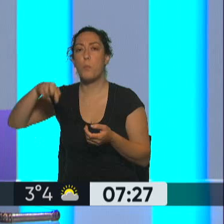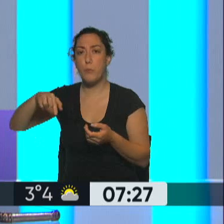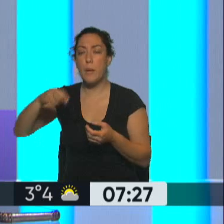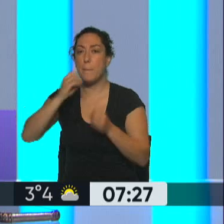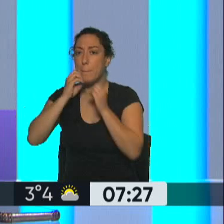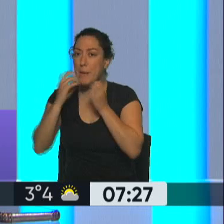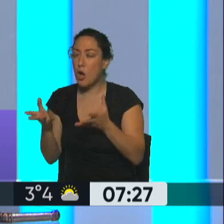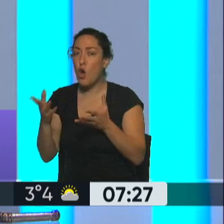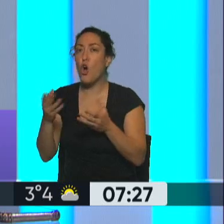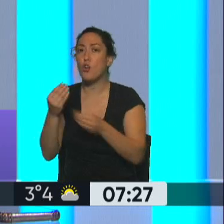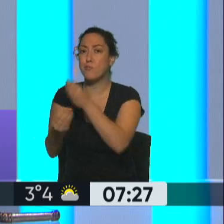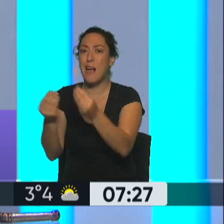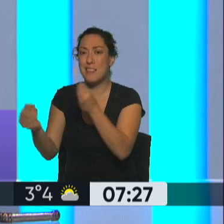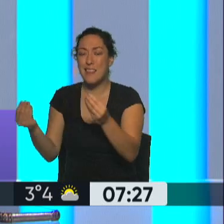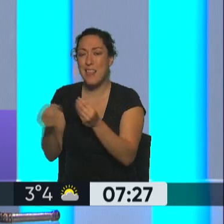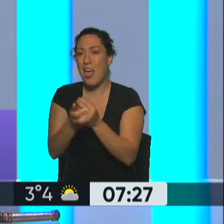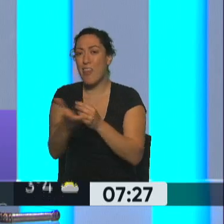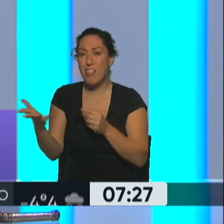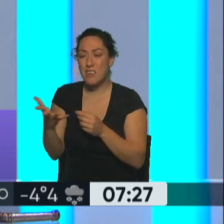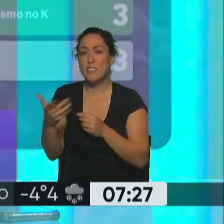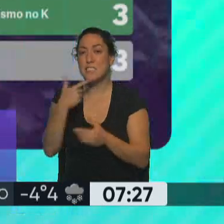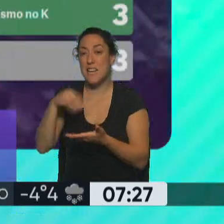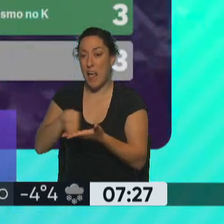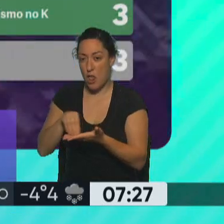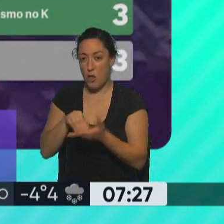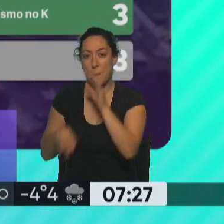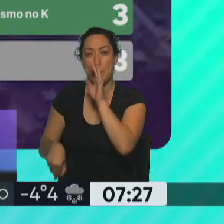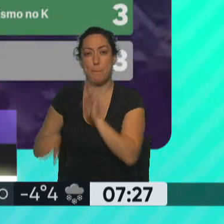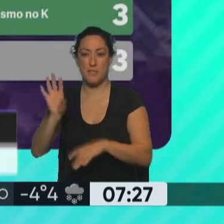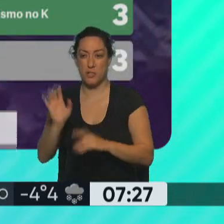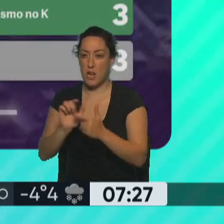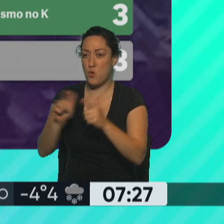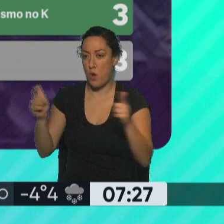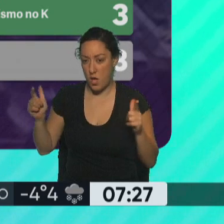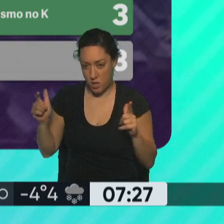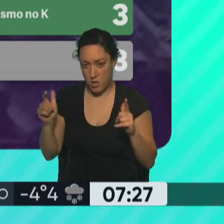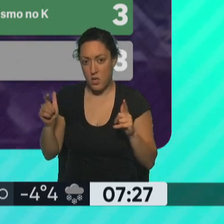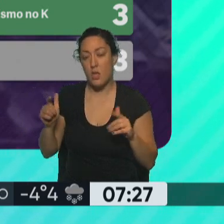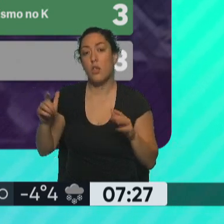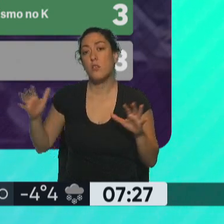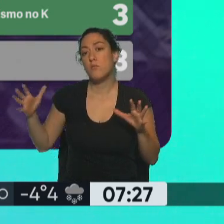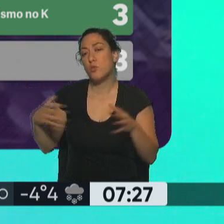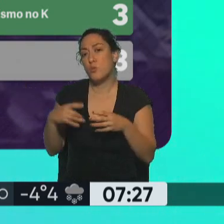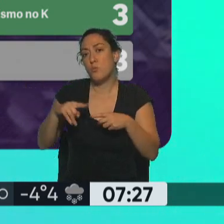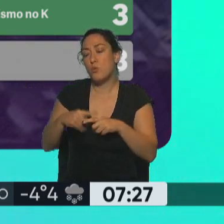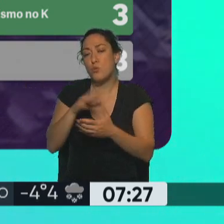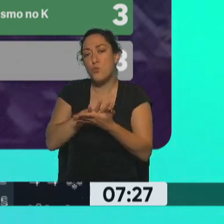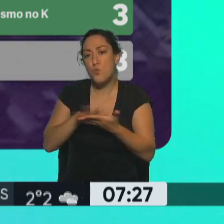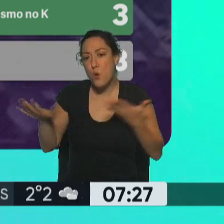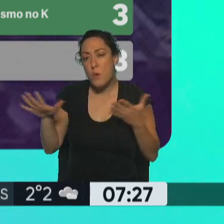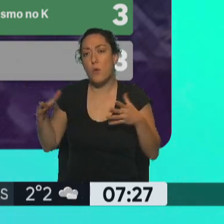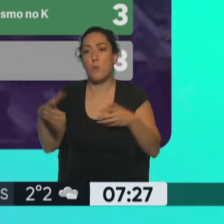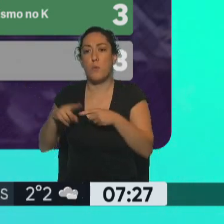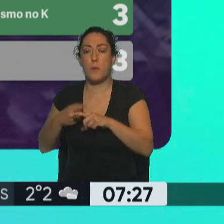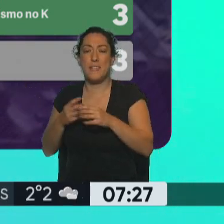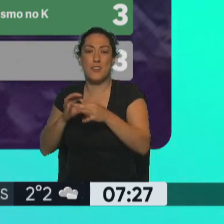Senado Nacional. No tiene mayorías, digamos, es una fuerza nueva que llega al Congreso, La Libertad